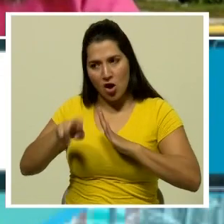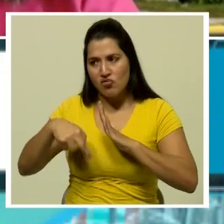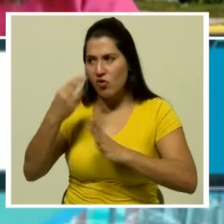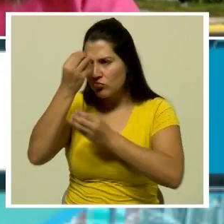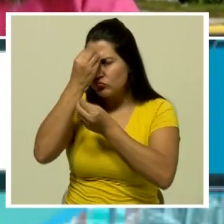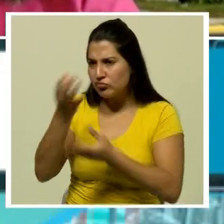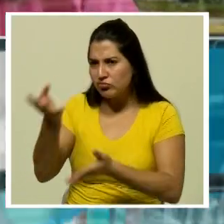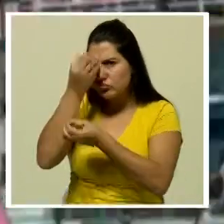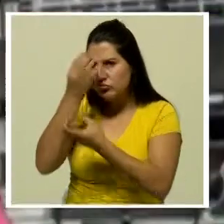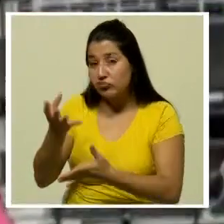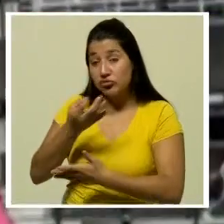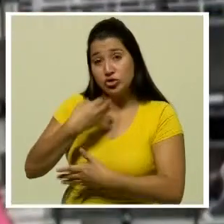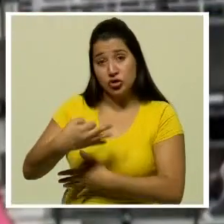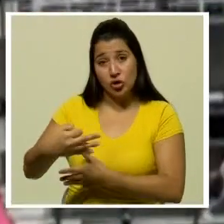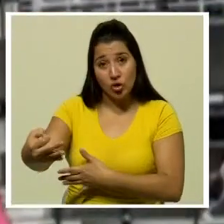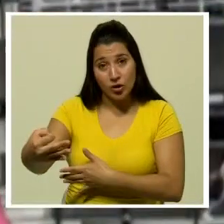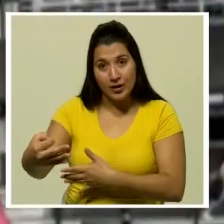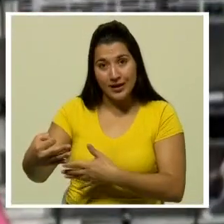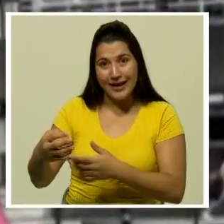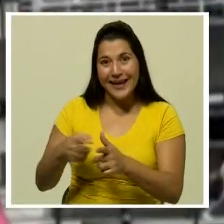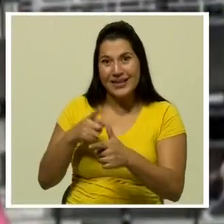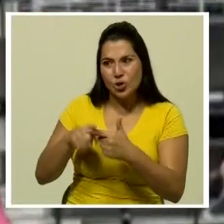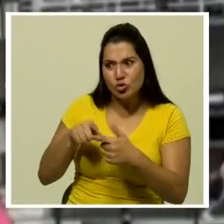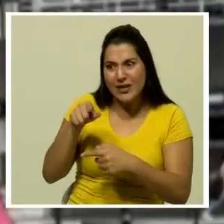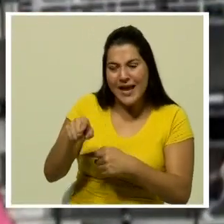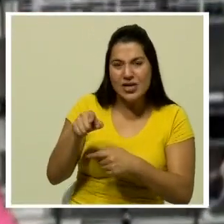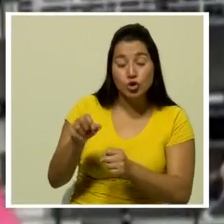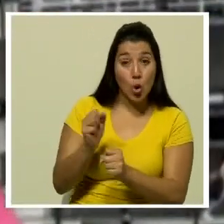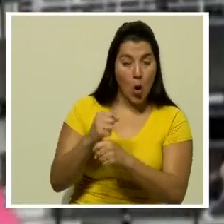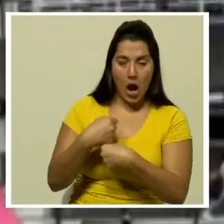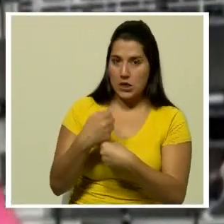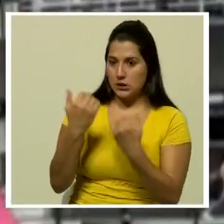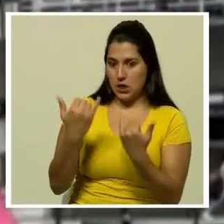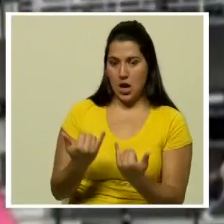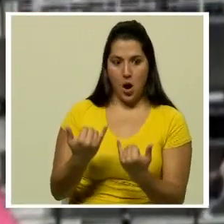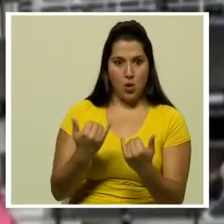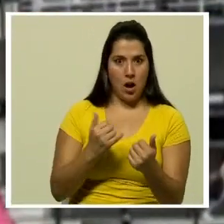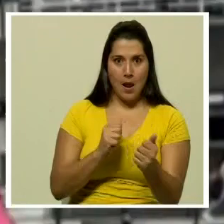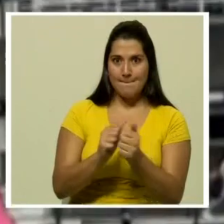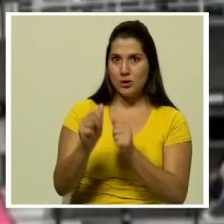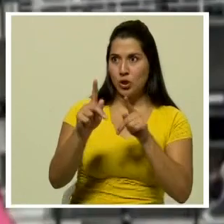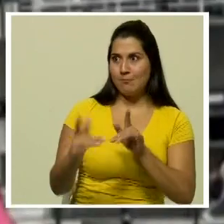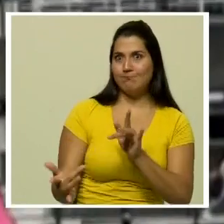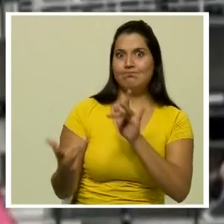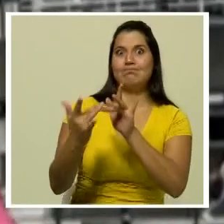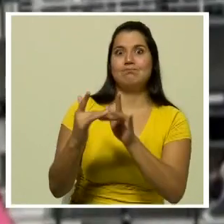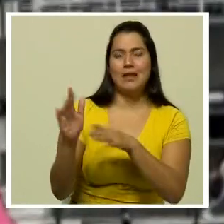han hecho aumentar el rating de las televisoras a niveles de hace 25